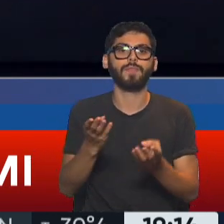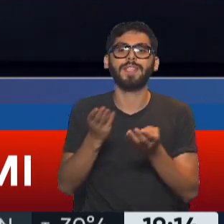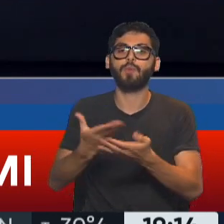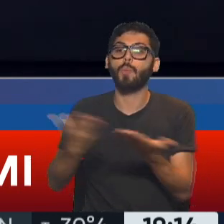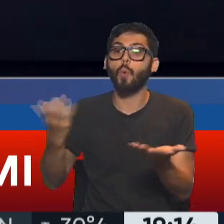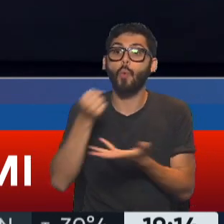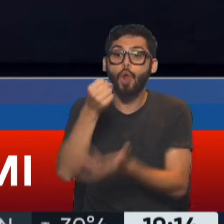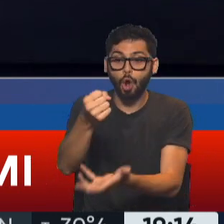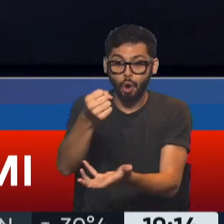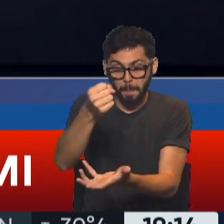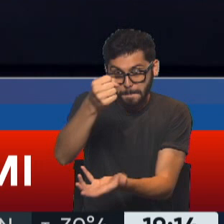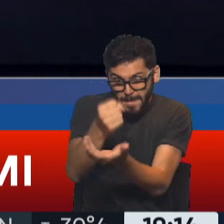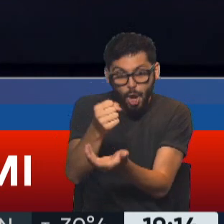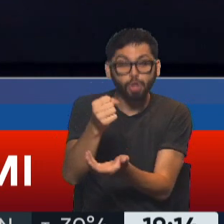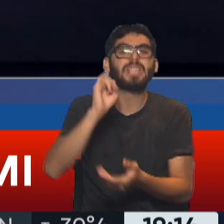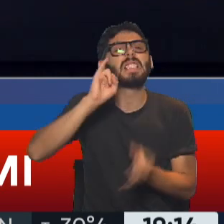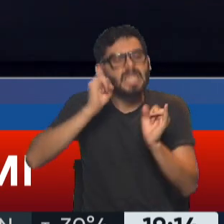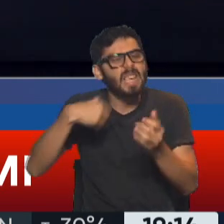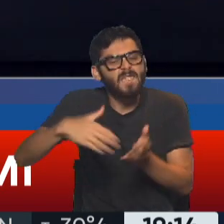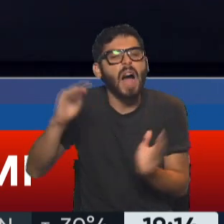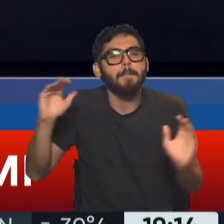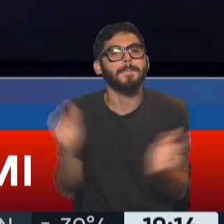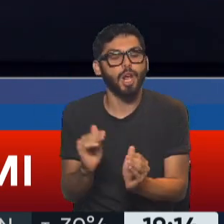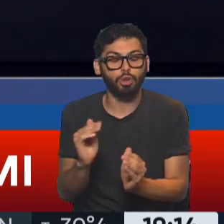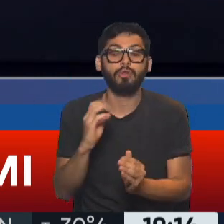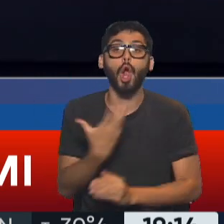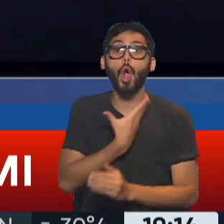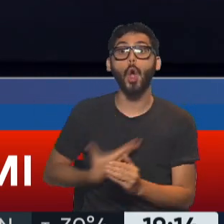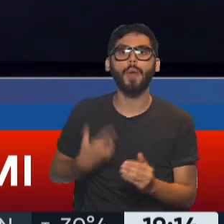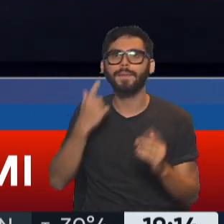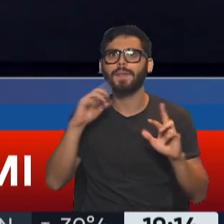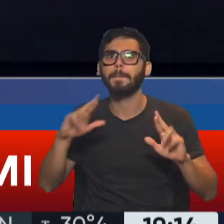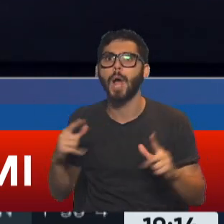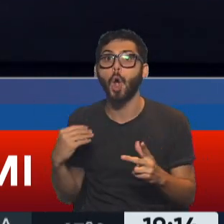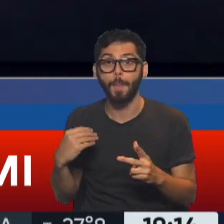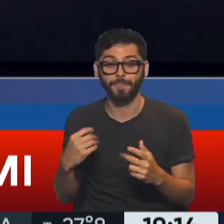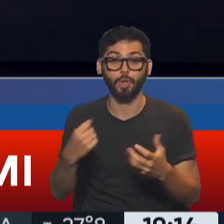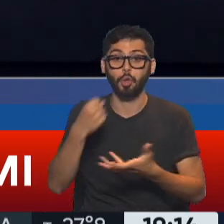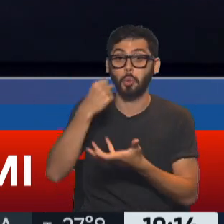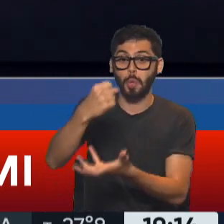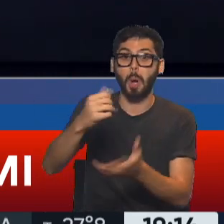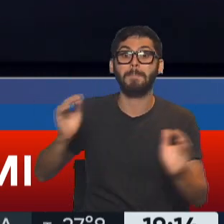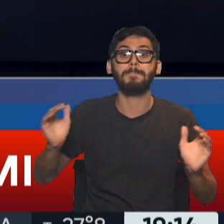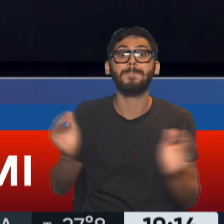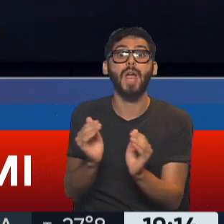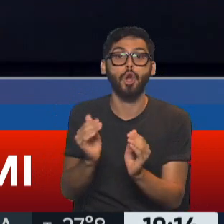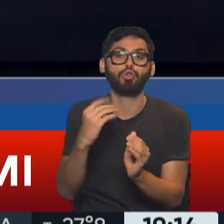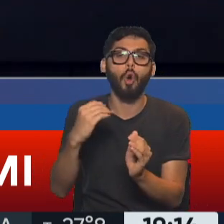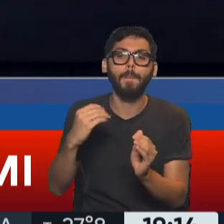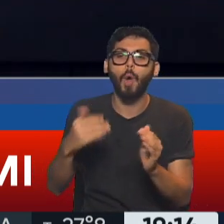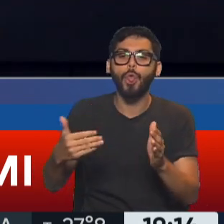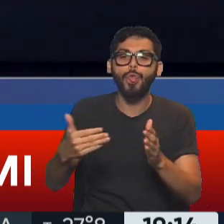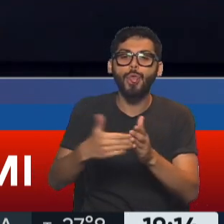¿Va a haber una reducción de subsidios? Sí, va a haber. ¿Qué pretende el gobierno? Que esta reducción de subsidios sea por segmentación.